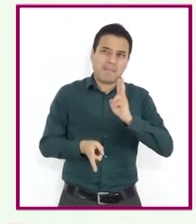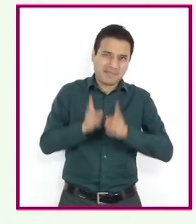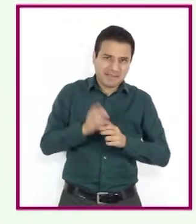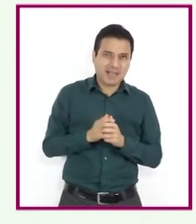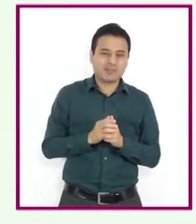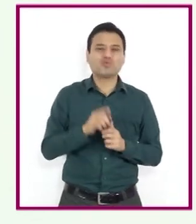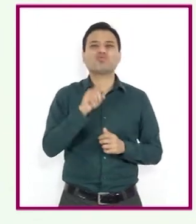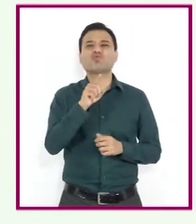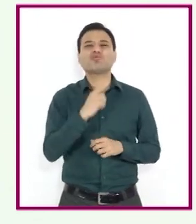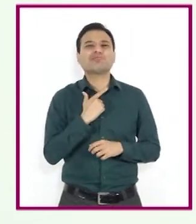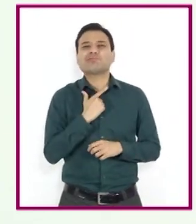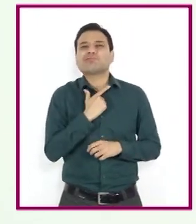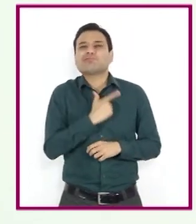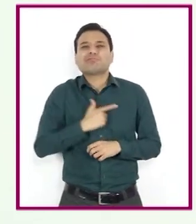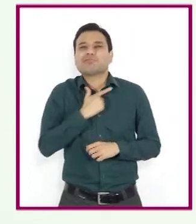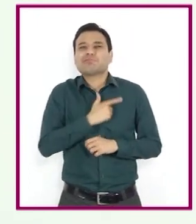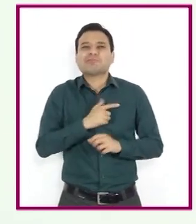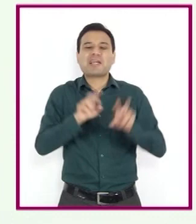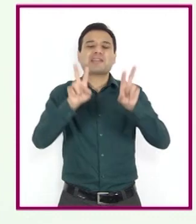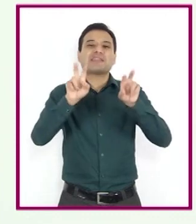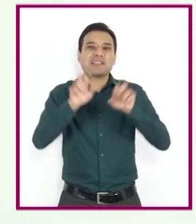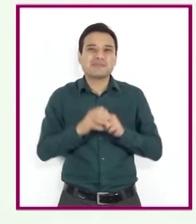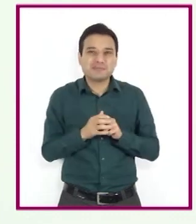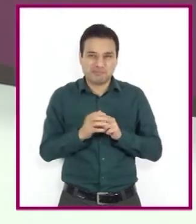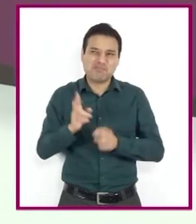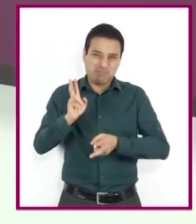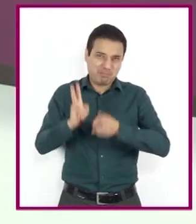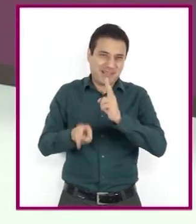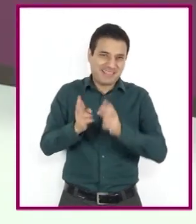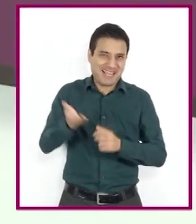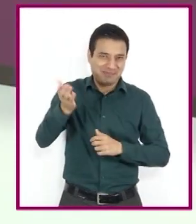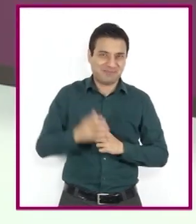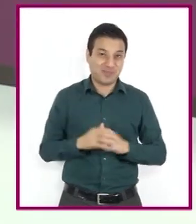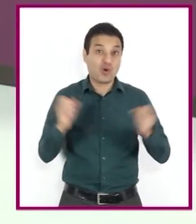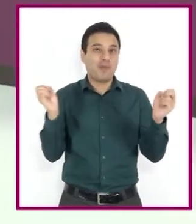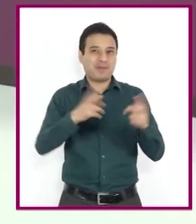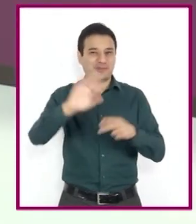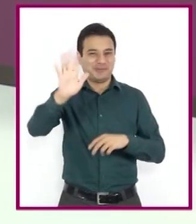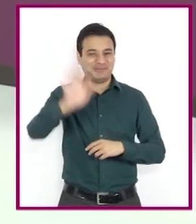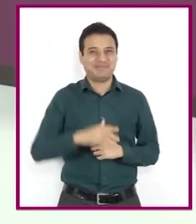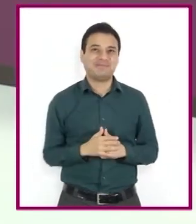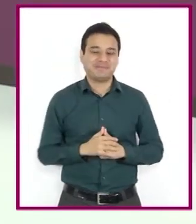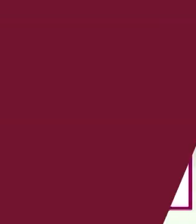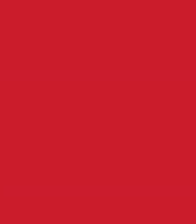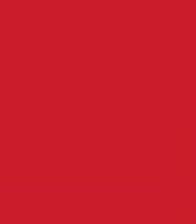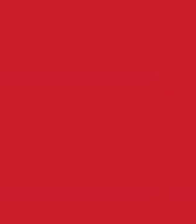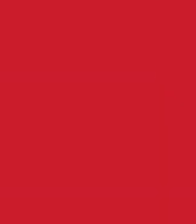que más les gustó de la Semana de la Ciencia. ¡Hasta la próxima!